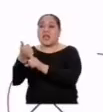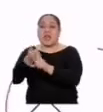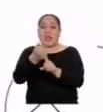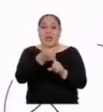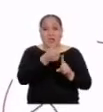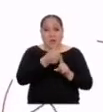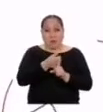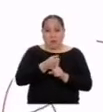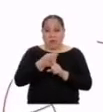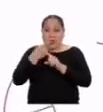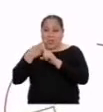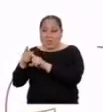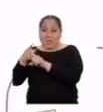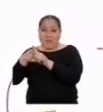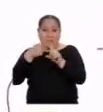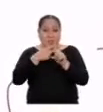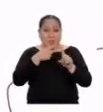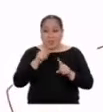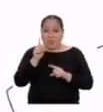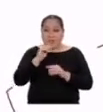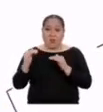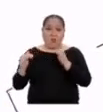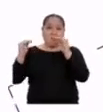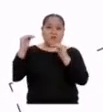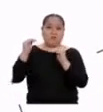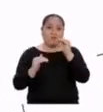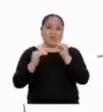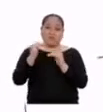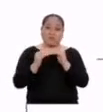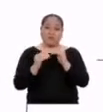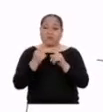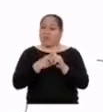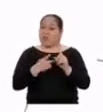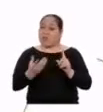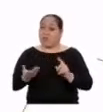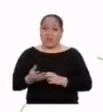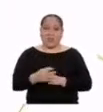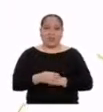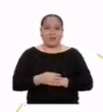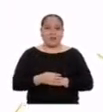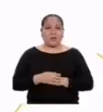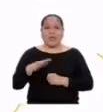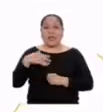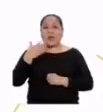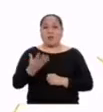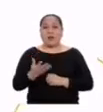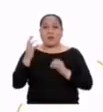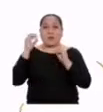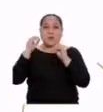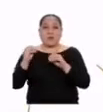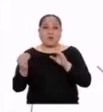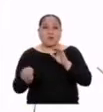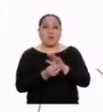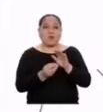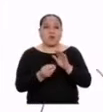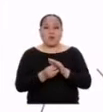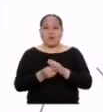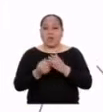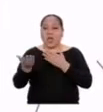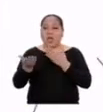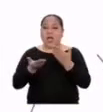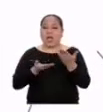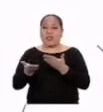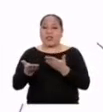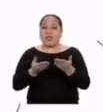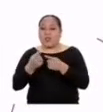unas personas no son equivalentes a las de otras. Y luego se introdujo el concepto